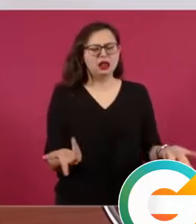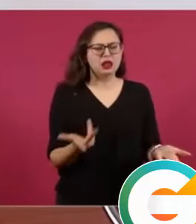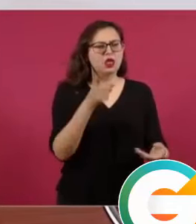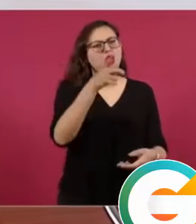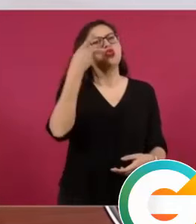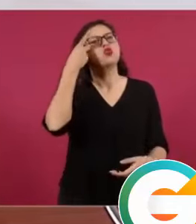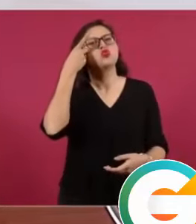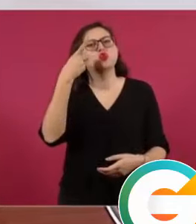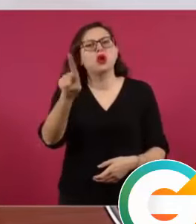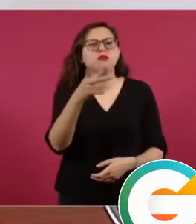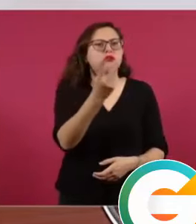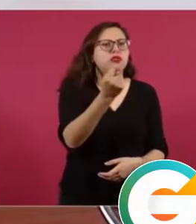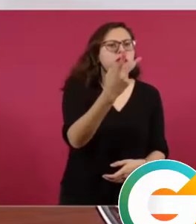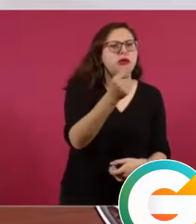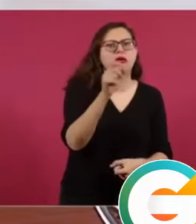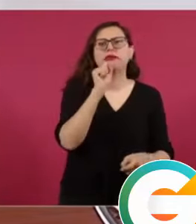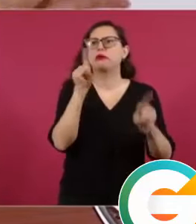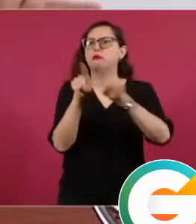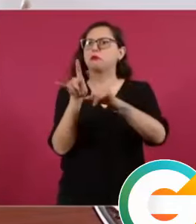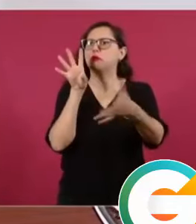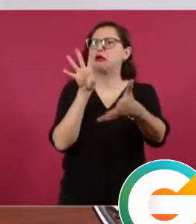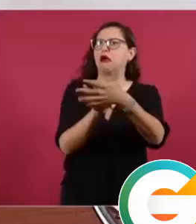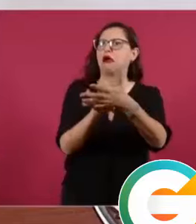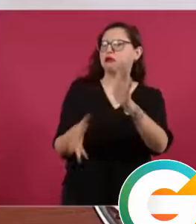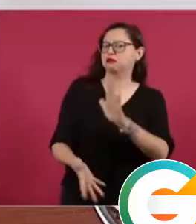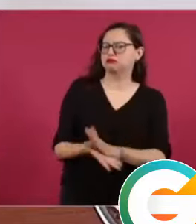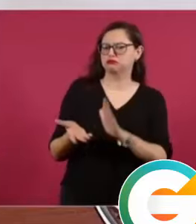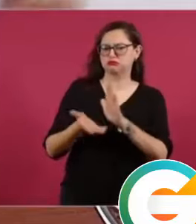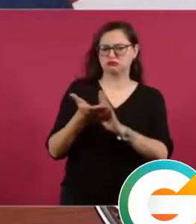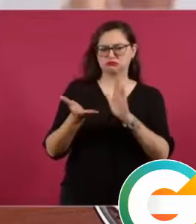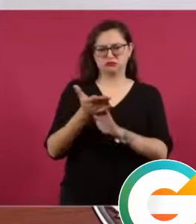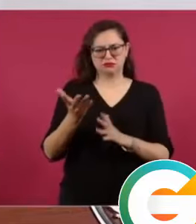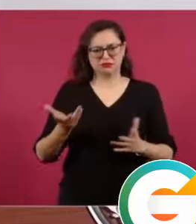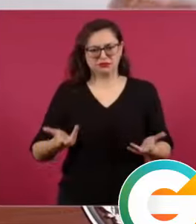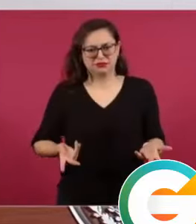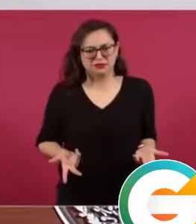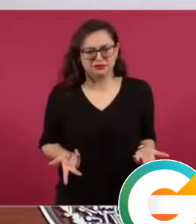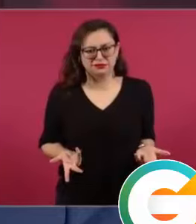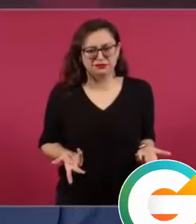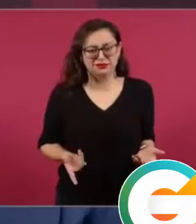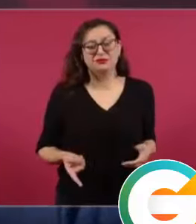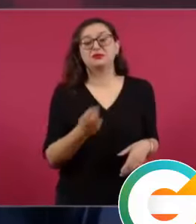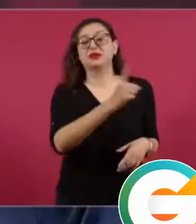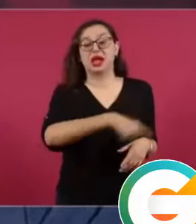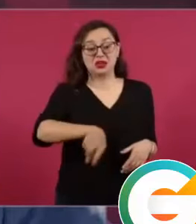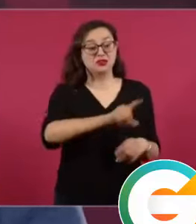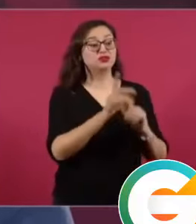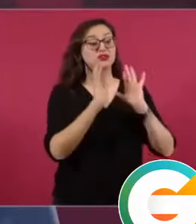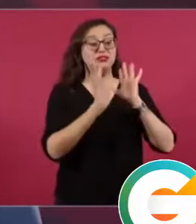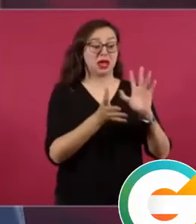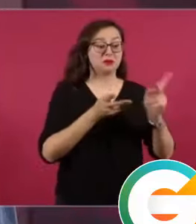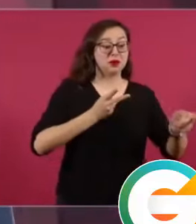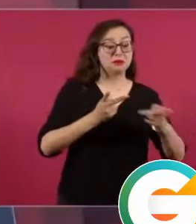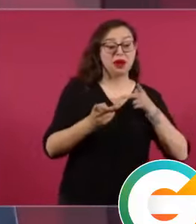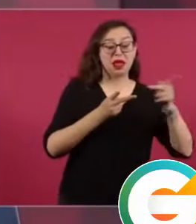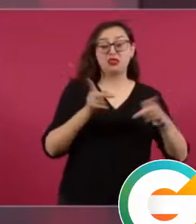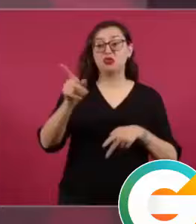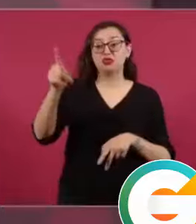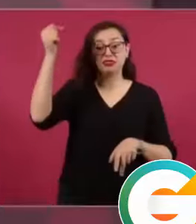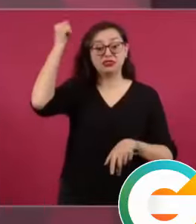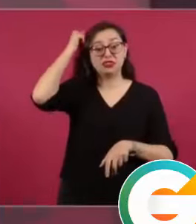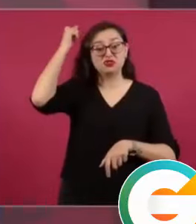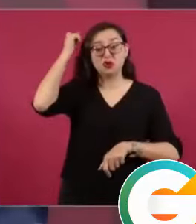gobierno. Ya lo he dicho, iban hasta construir el aeropuerto en Texcoco,